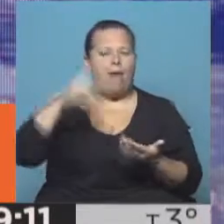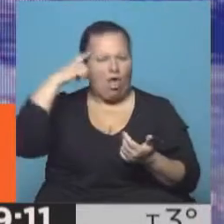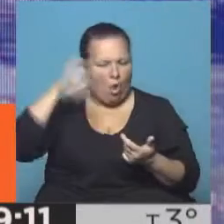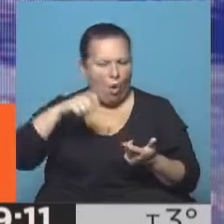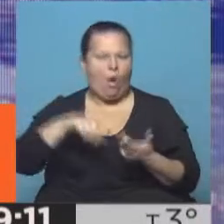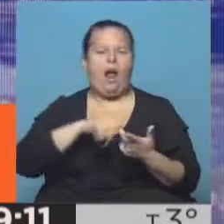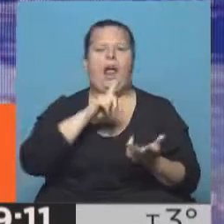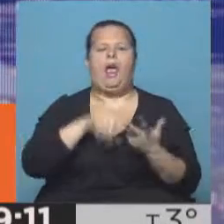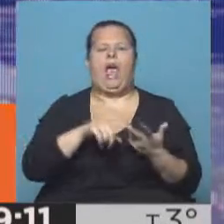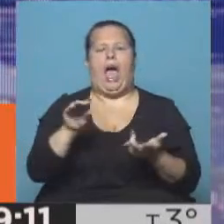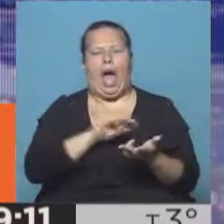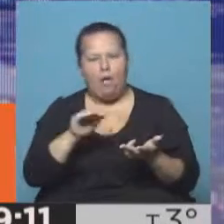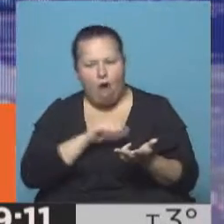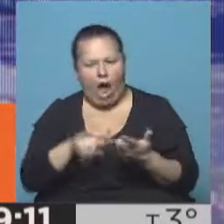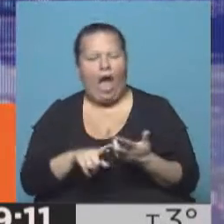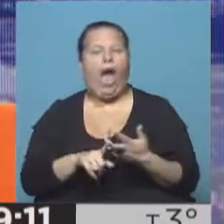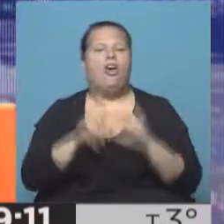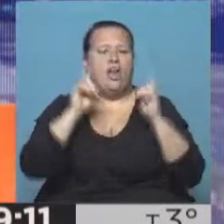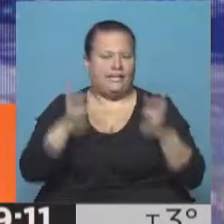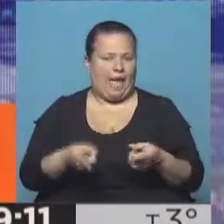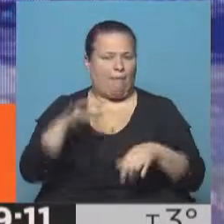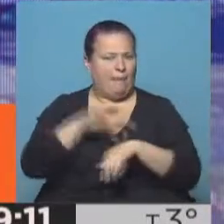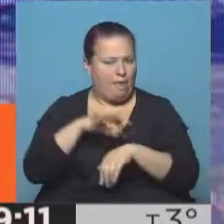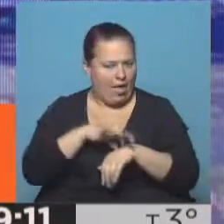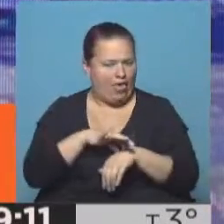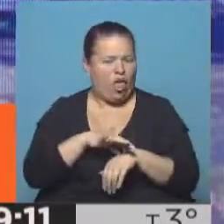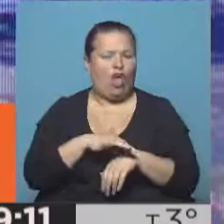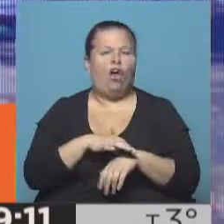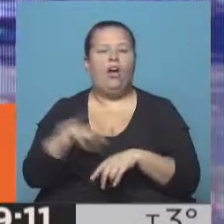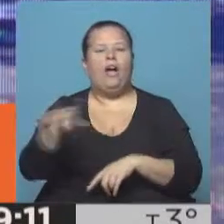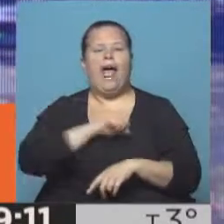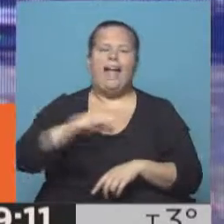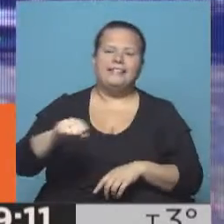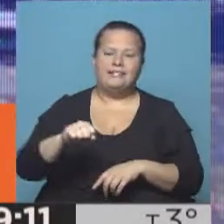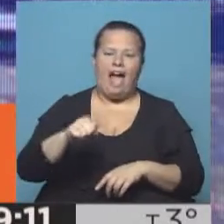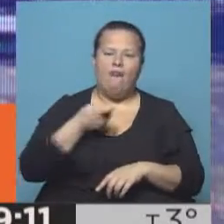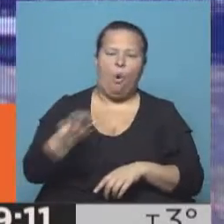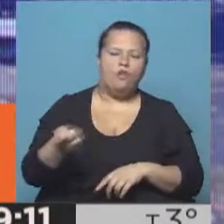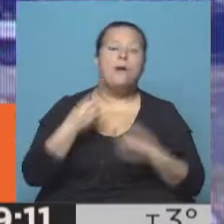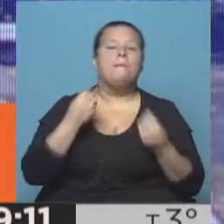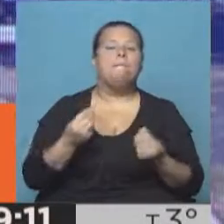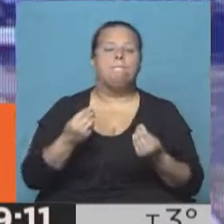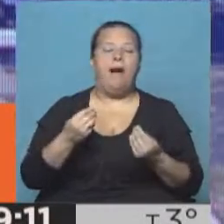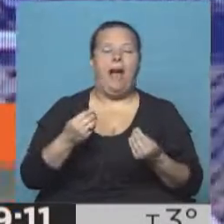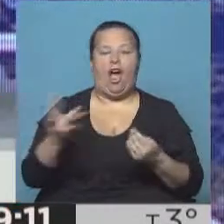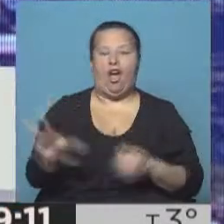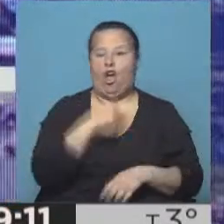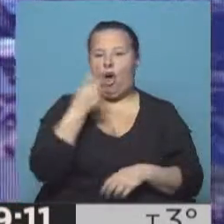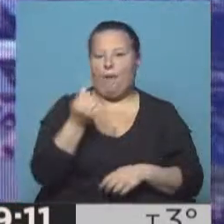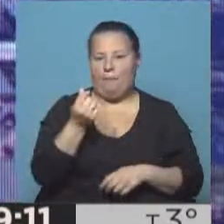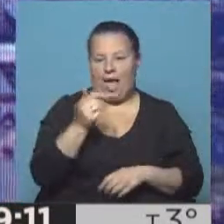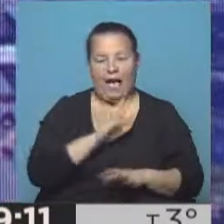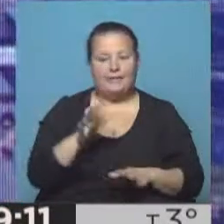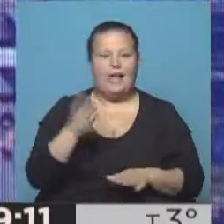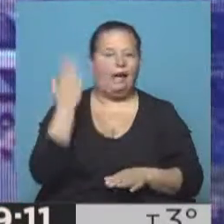juzgados, abogados e incluso médicos que hacían estafas procesales para cobrar dinero